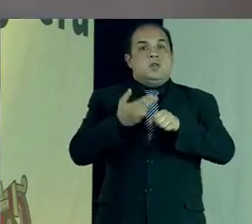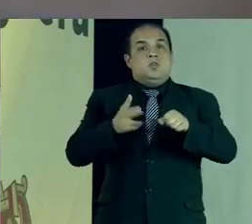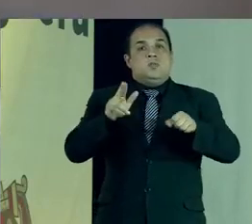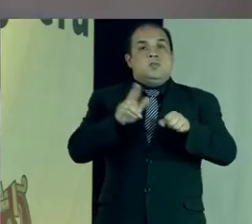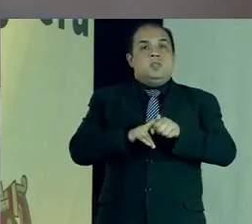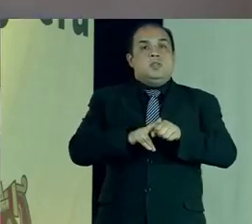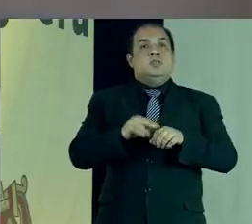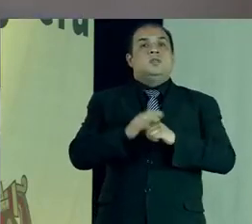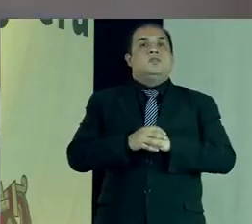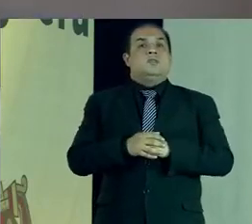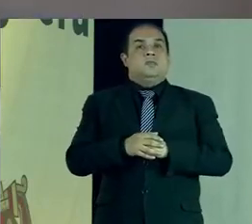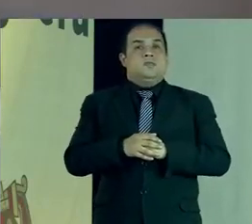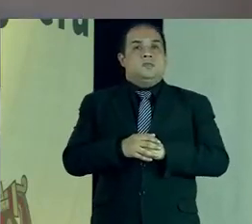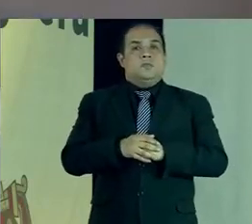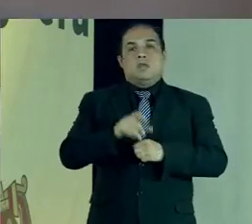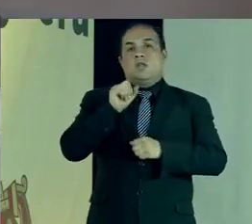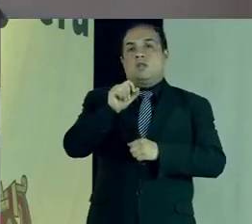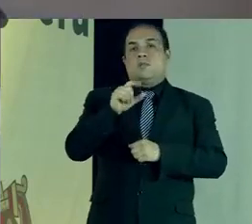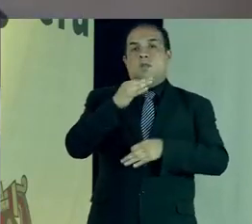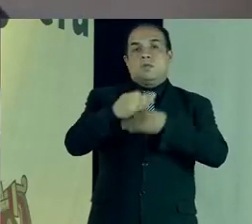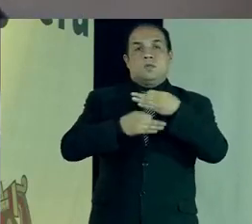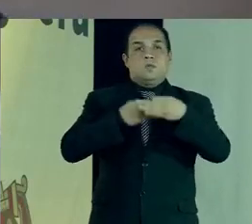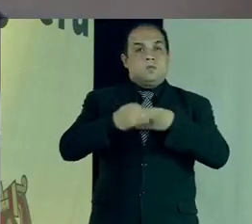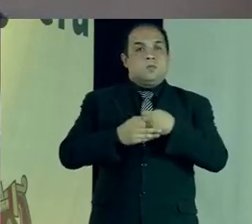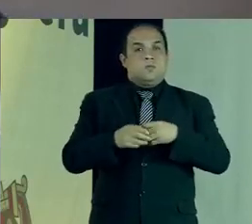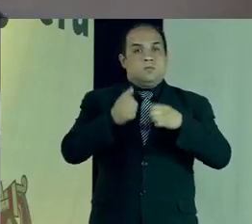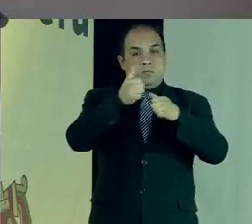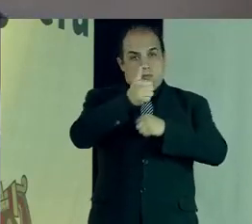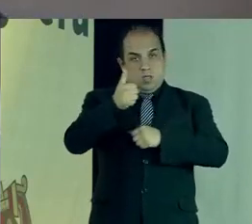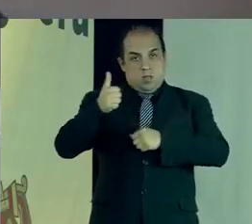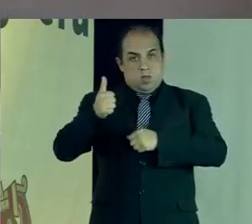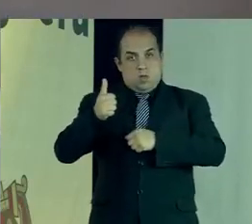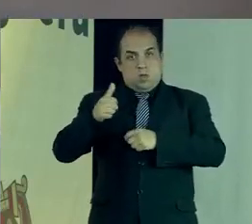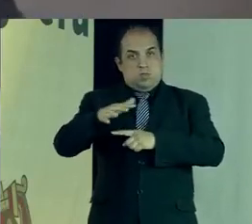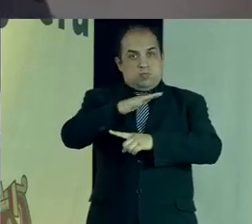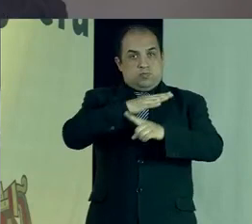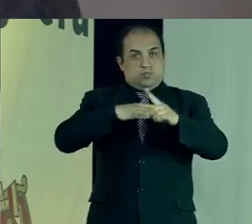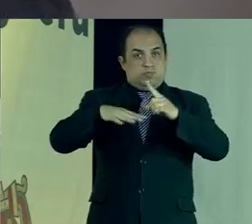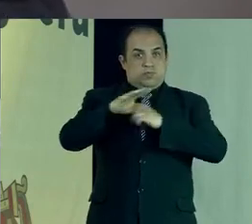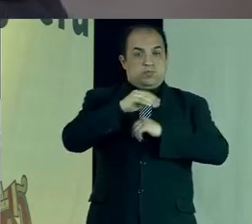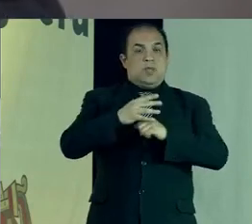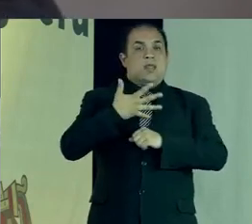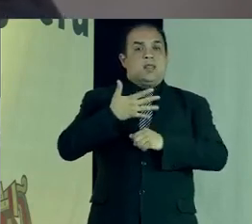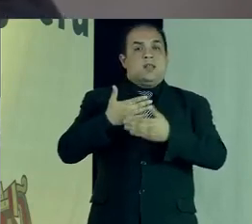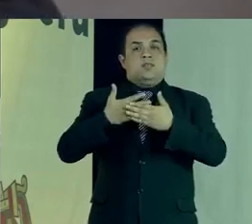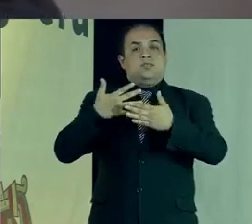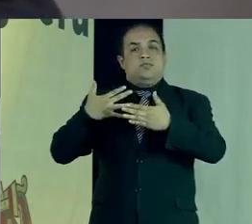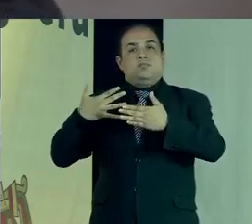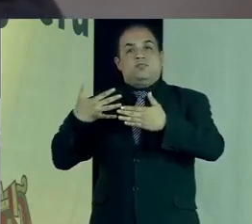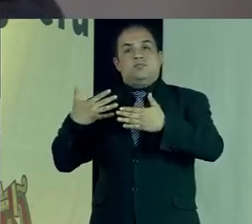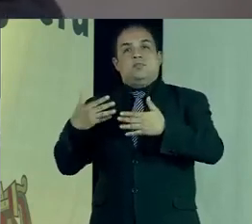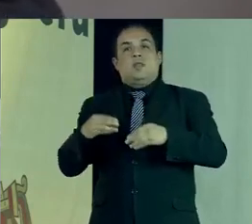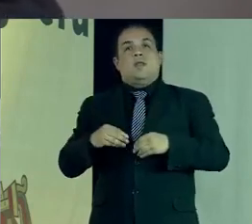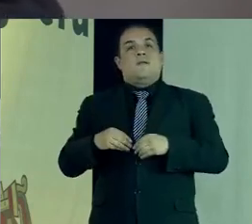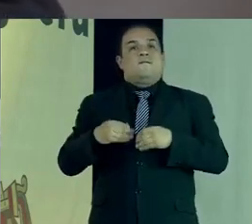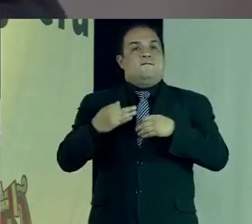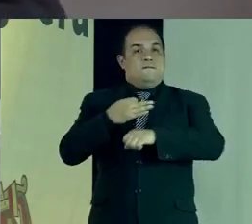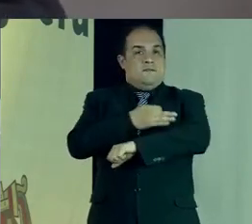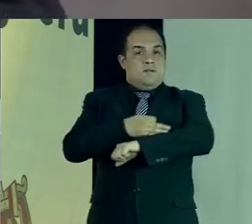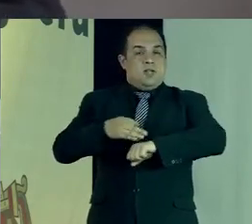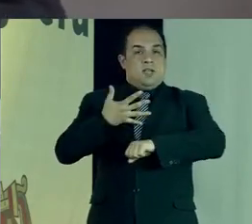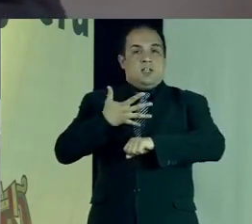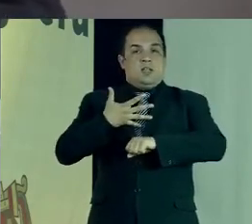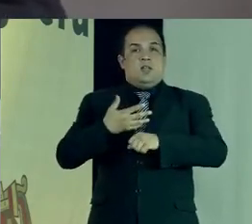bellevue sino también de todos sus determinantes ancestrales que hace un repaso fabuloso en la